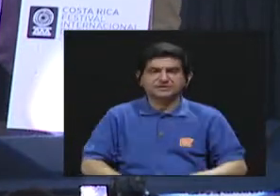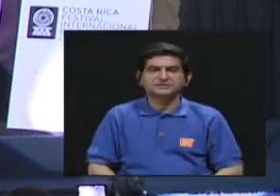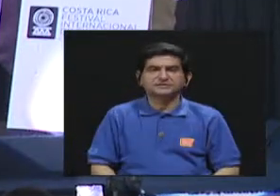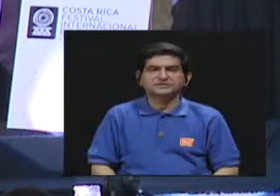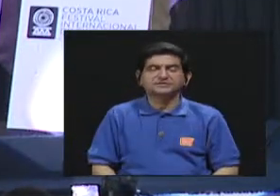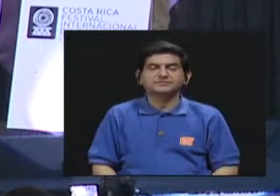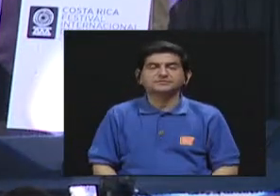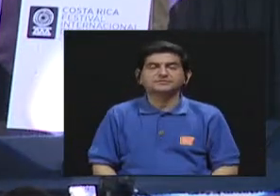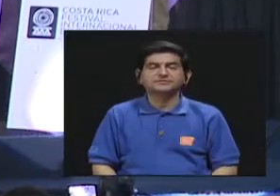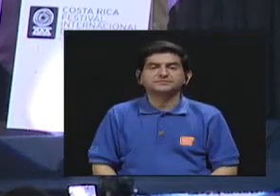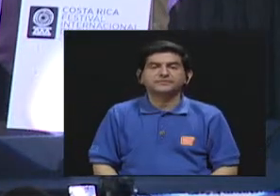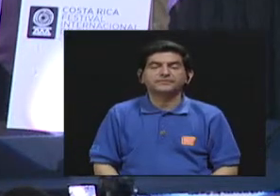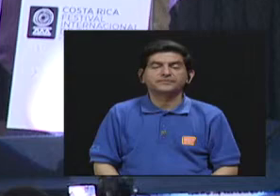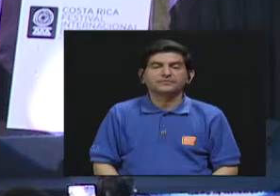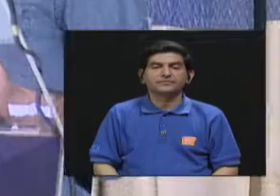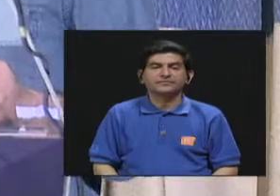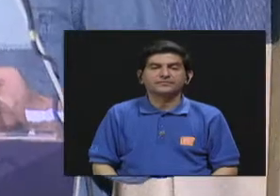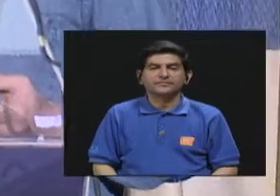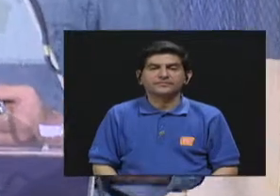sí.